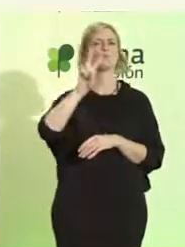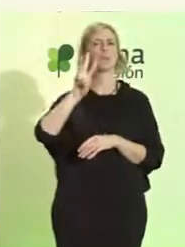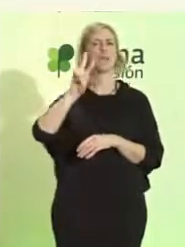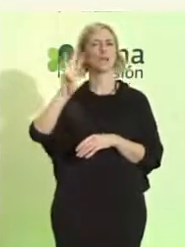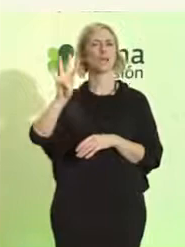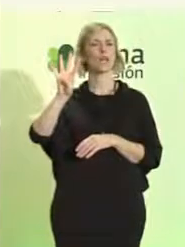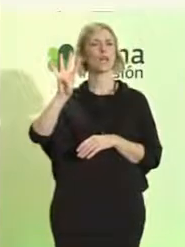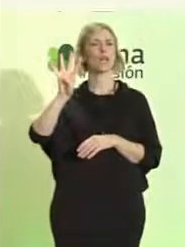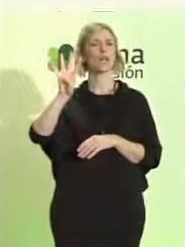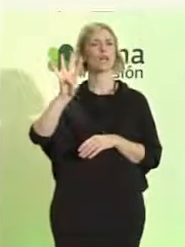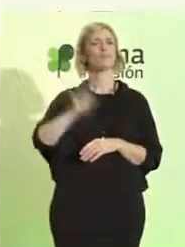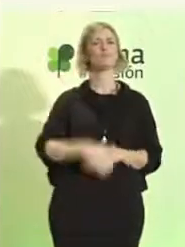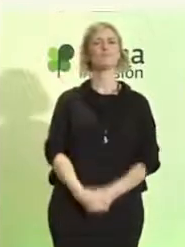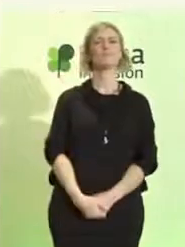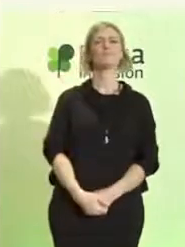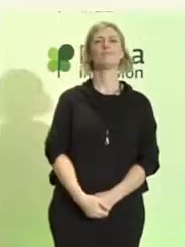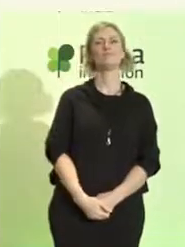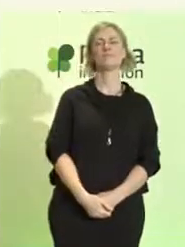y...